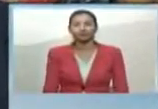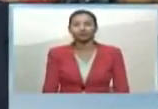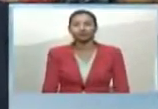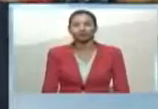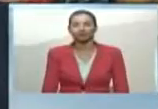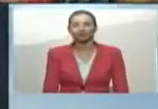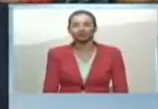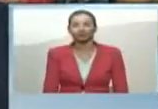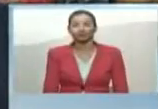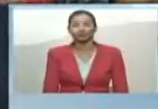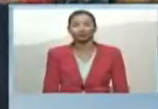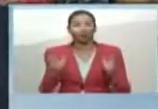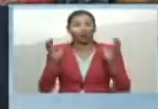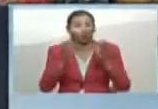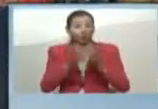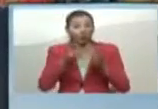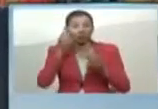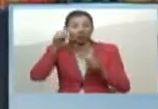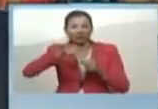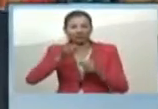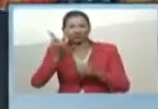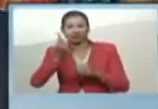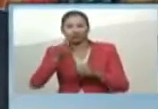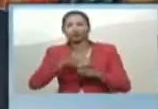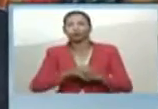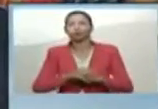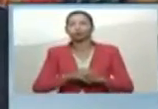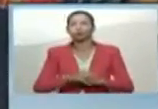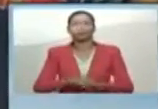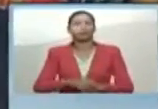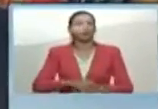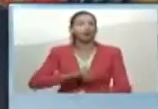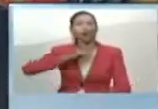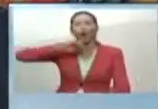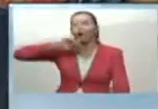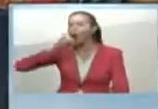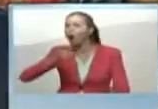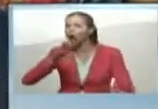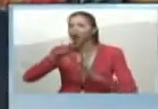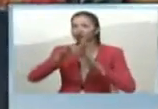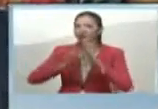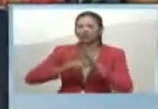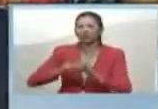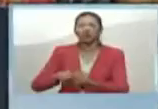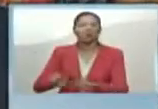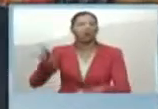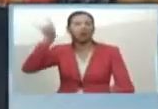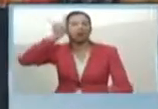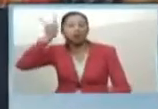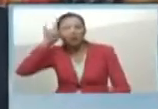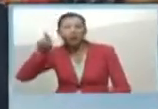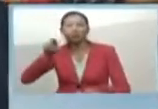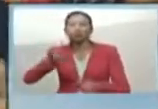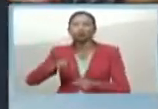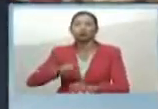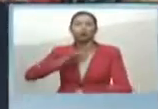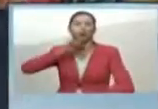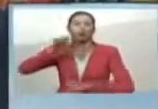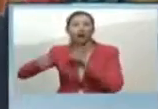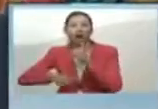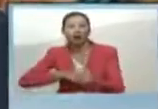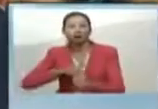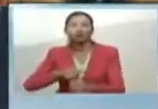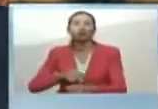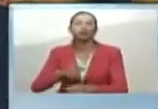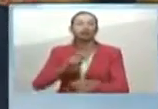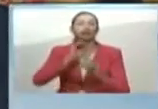sector político de este país que atacó esta constitución, que la demonizó, que la satanizó, que la criminalizó para que votaran